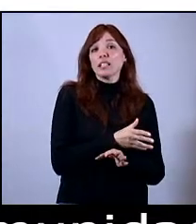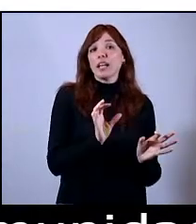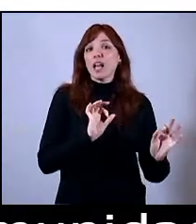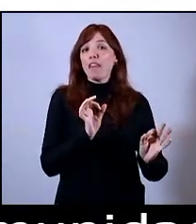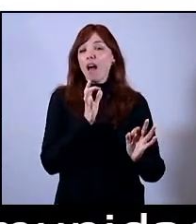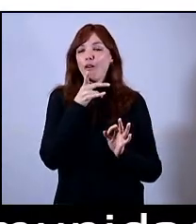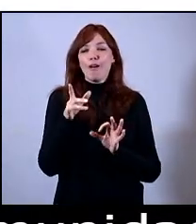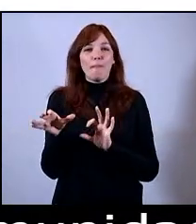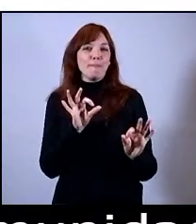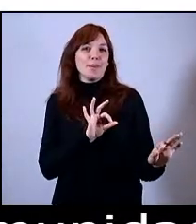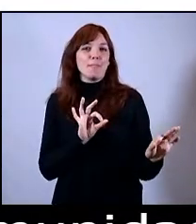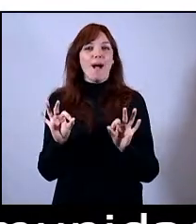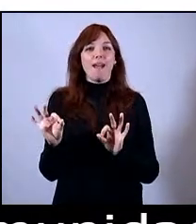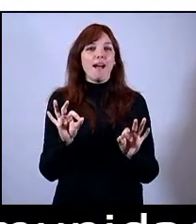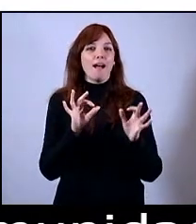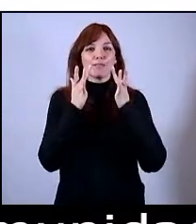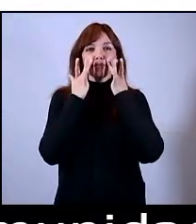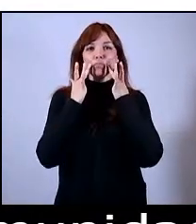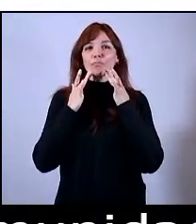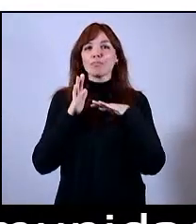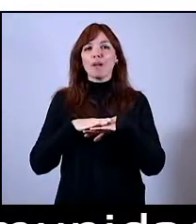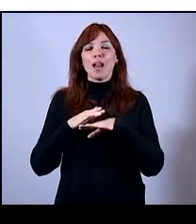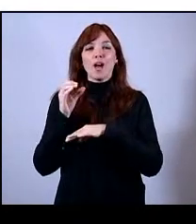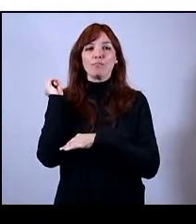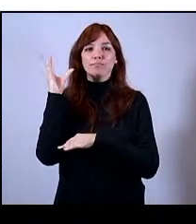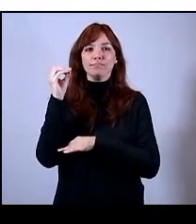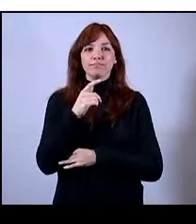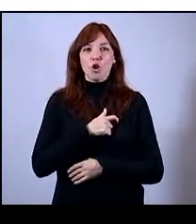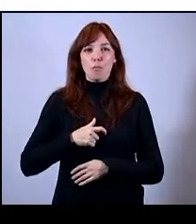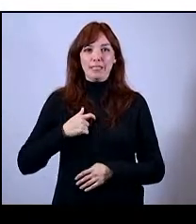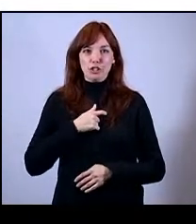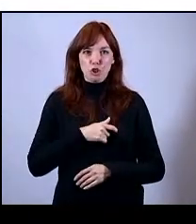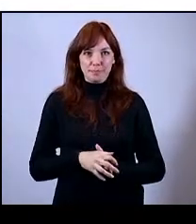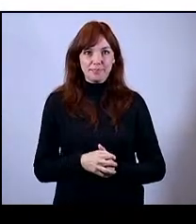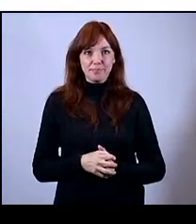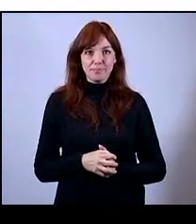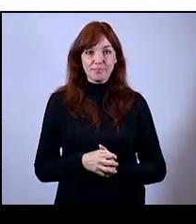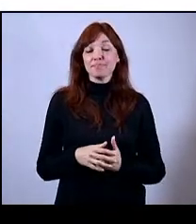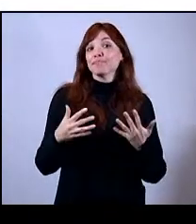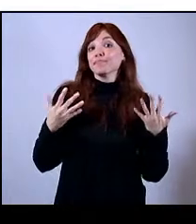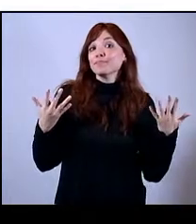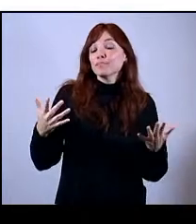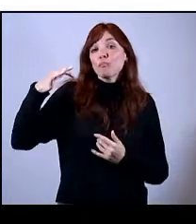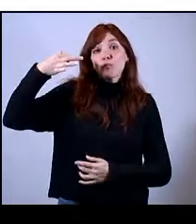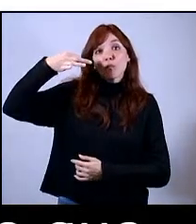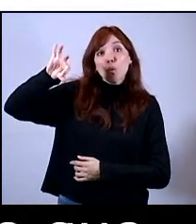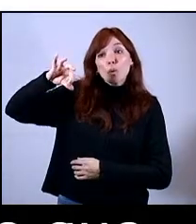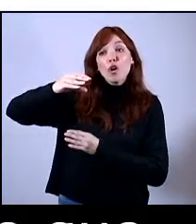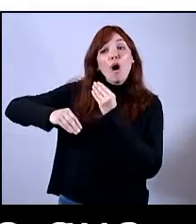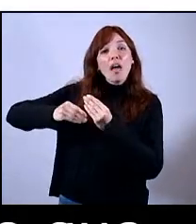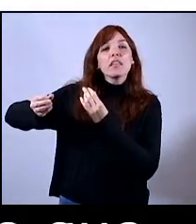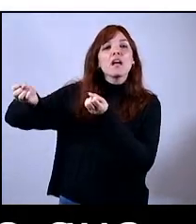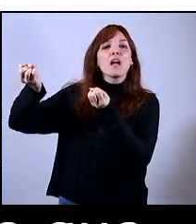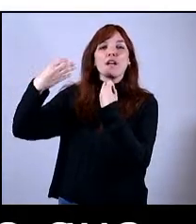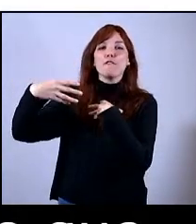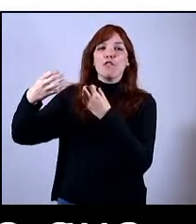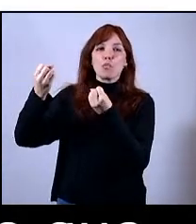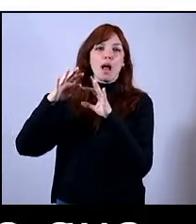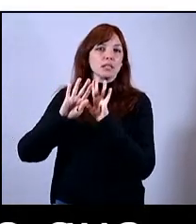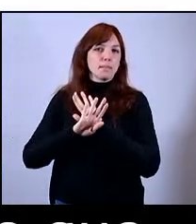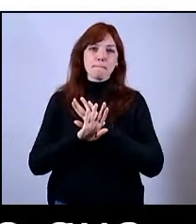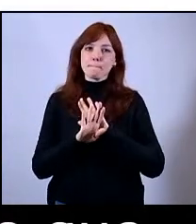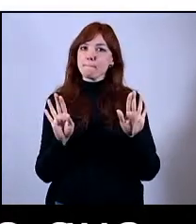tiene preparado todo para ir a la comisión. Es decir, lo único que nos ha hecho es informar, es